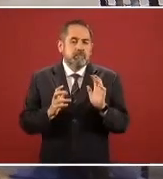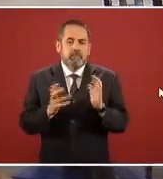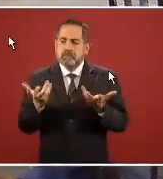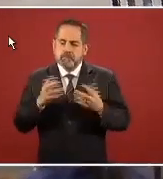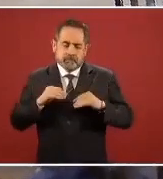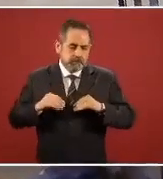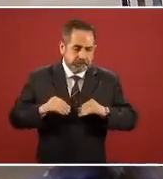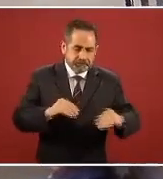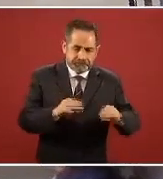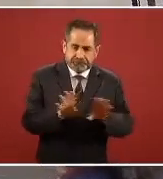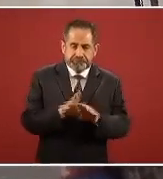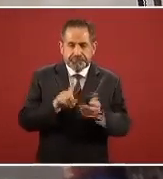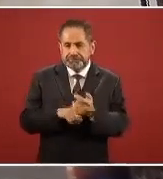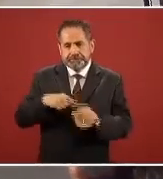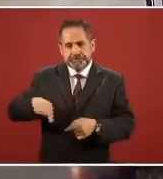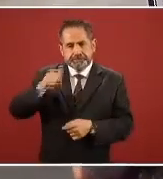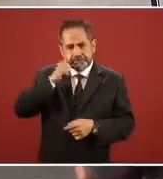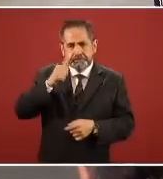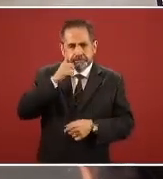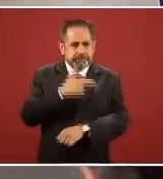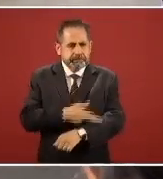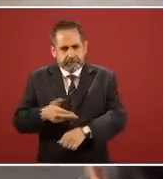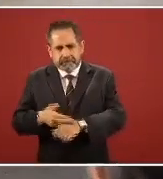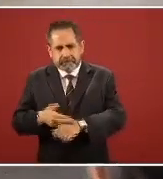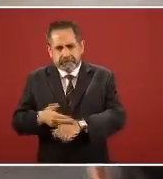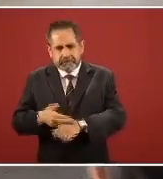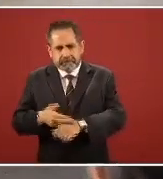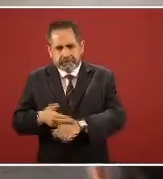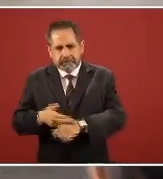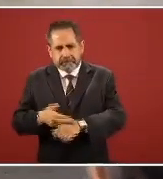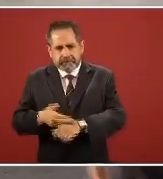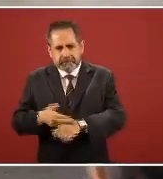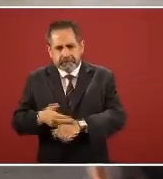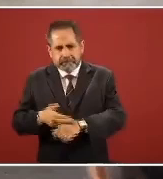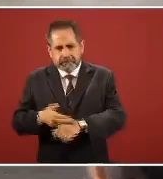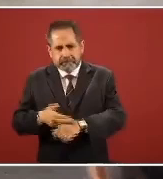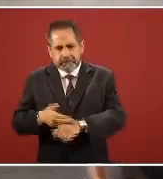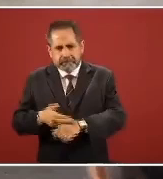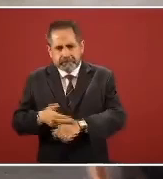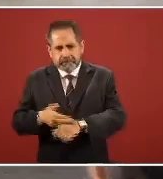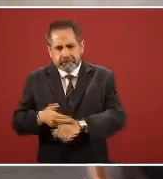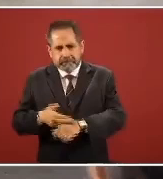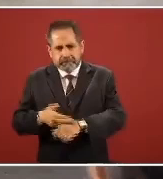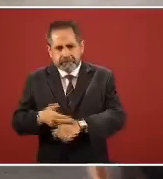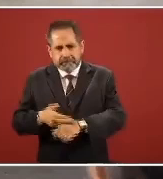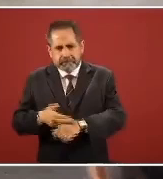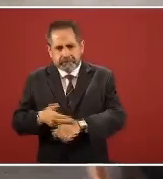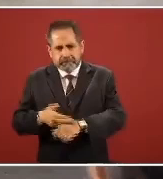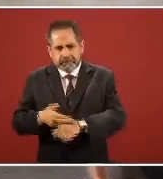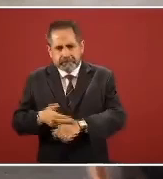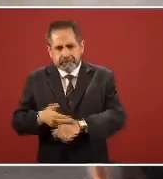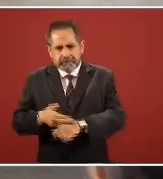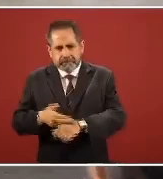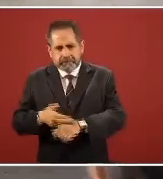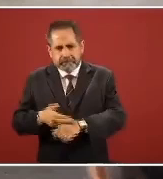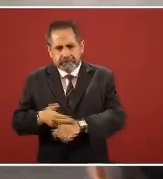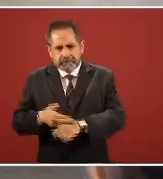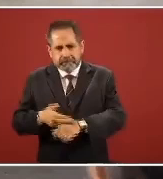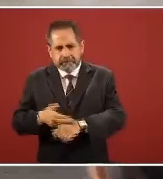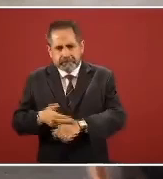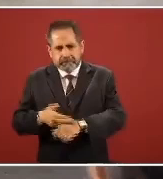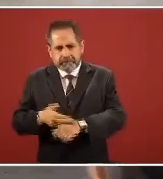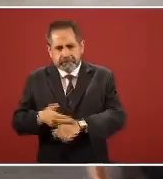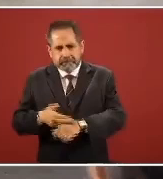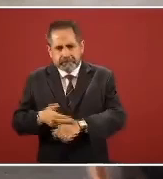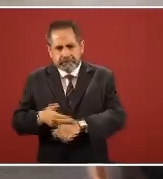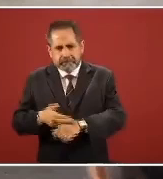normalmente desarrollamos, seguridad, instalaciones vitales. So he says we're doing everything that we can to finish up